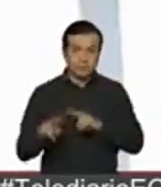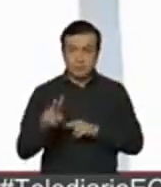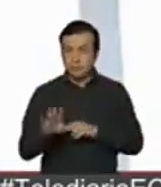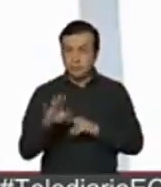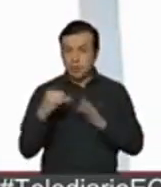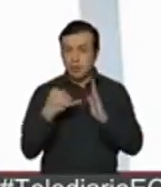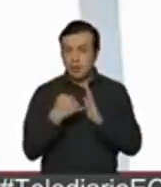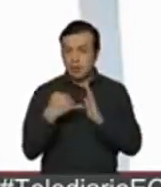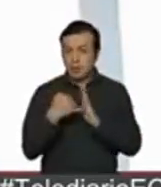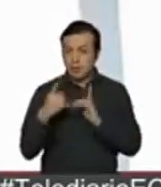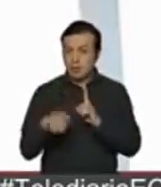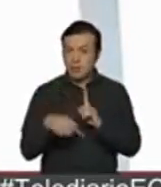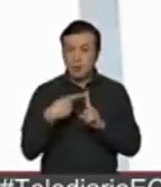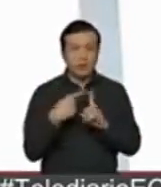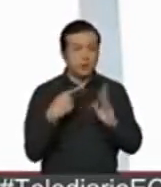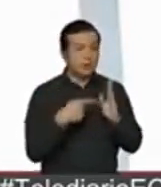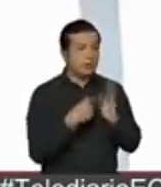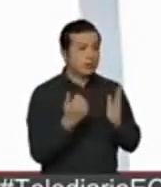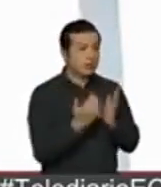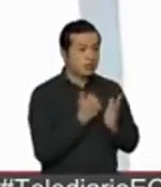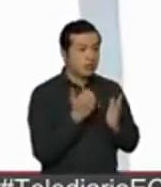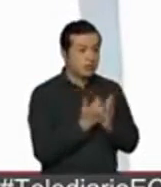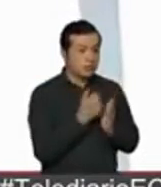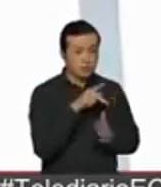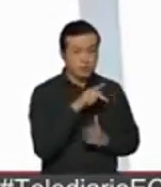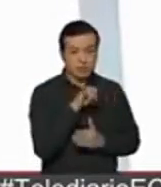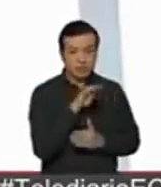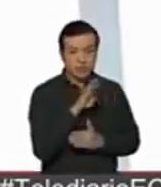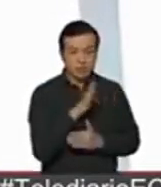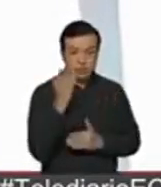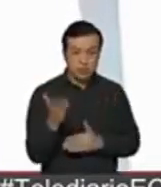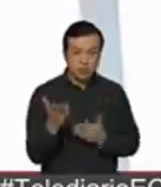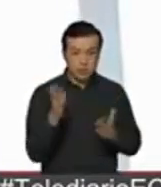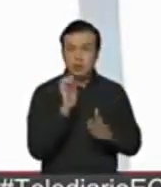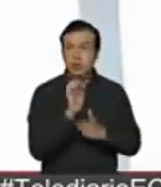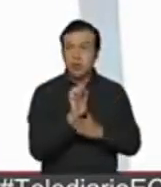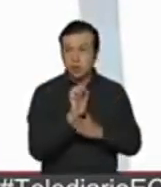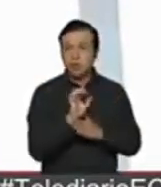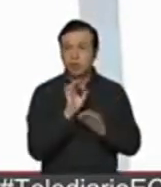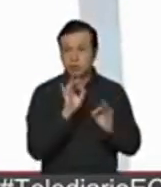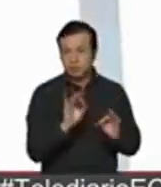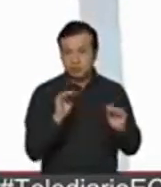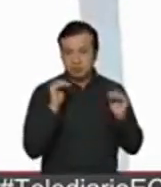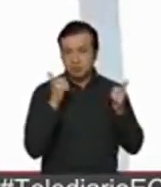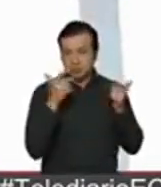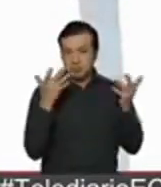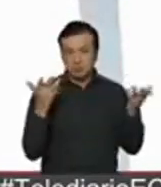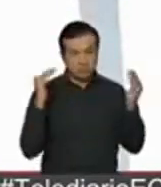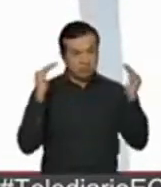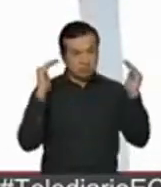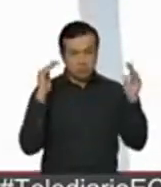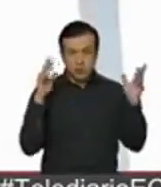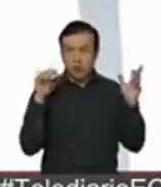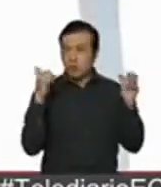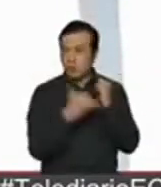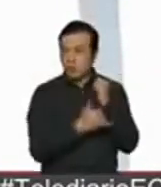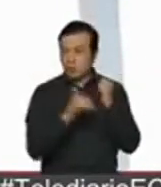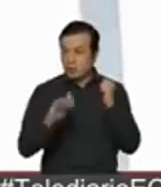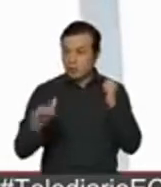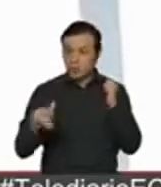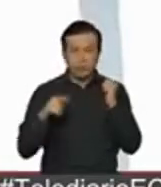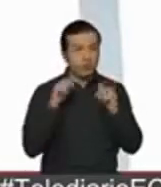IVA con la recaudación como porcentaje del PIB, y en esa medida el Ecuador está relativamente bien posicionado frente a otros países de la